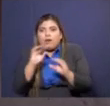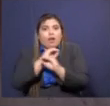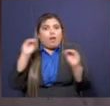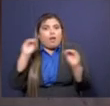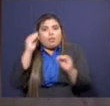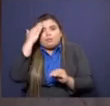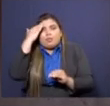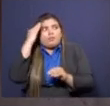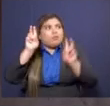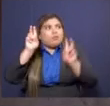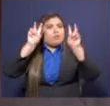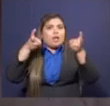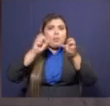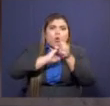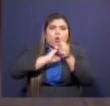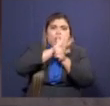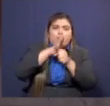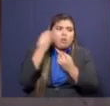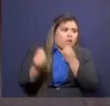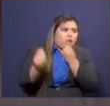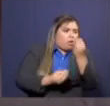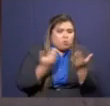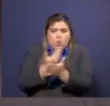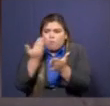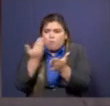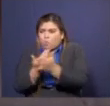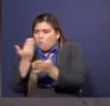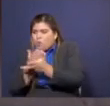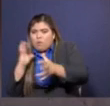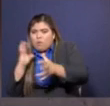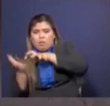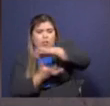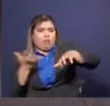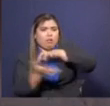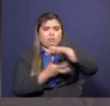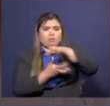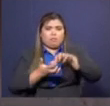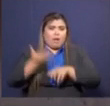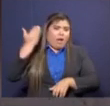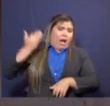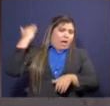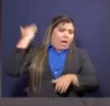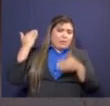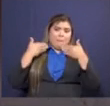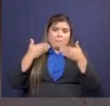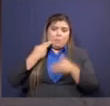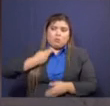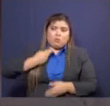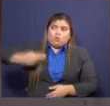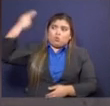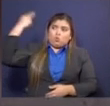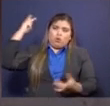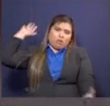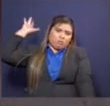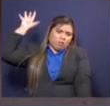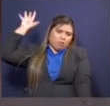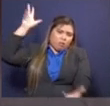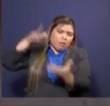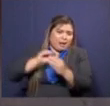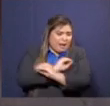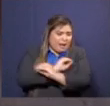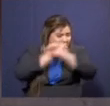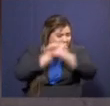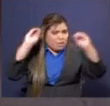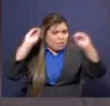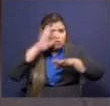y excepcionales. Nunca antes en la historia del país nos habíamos enfrentado a